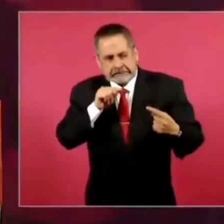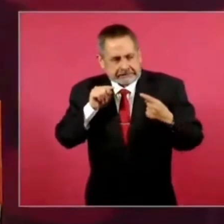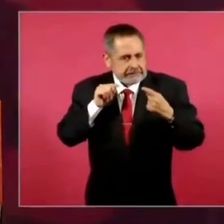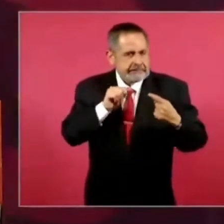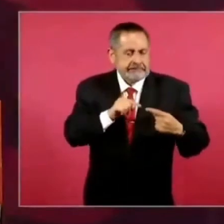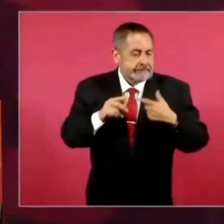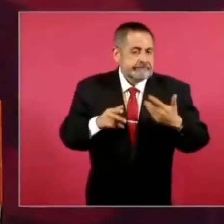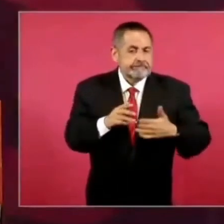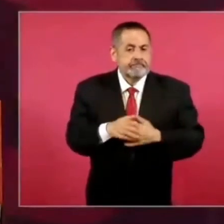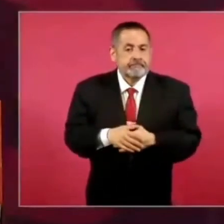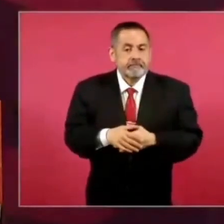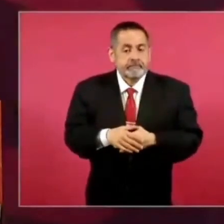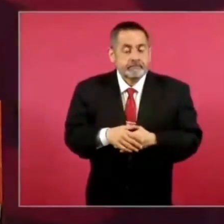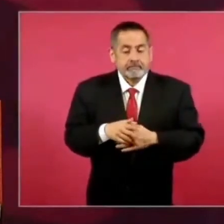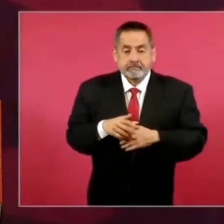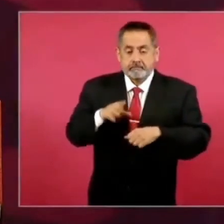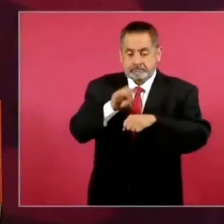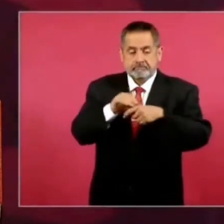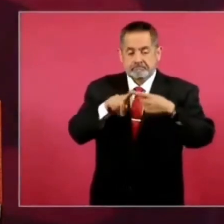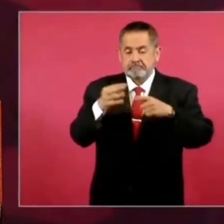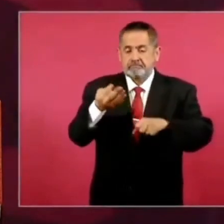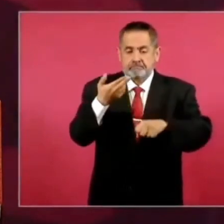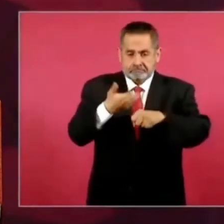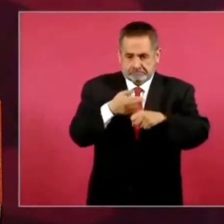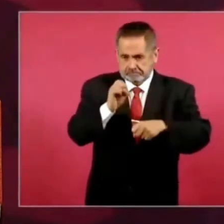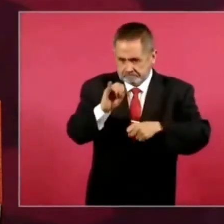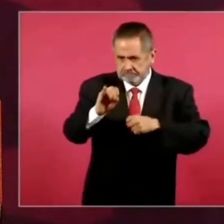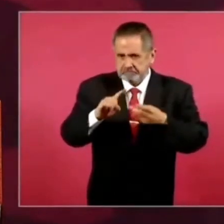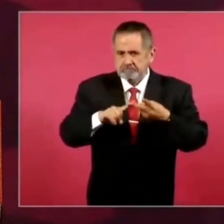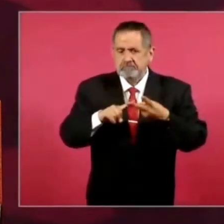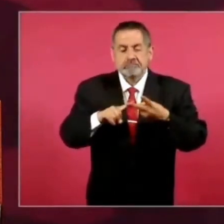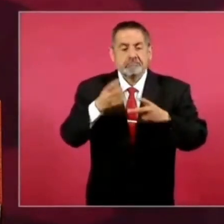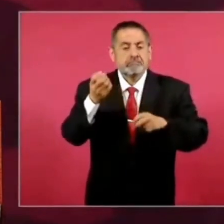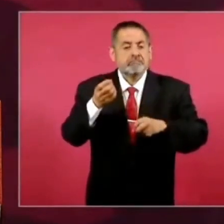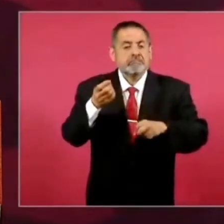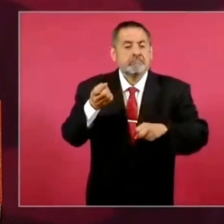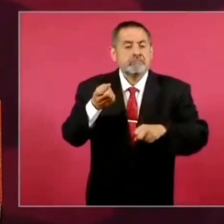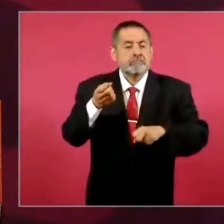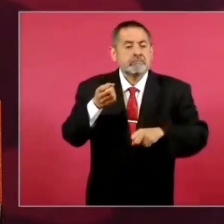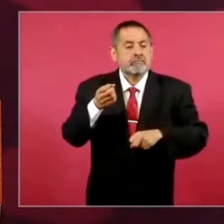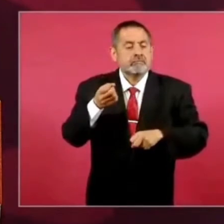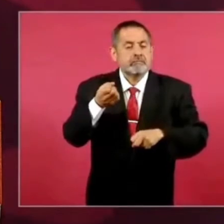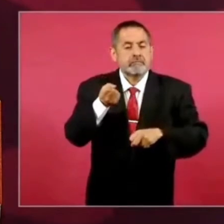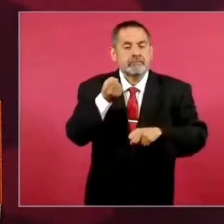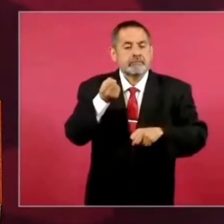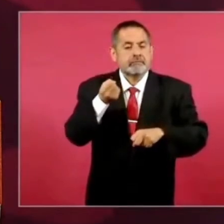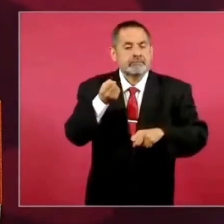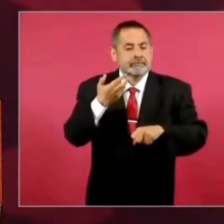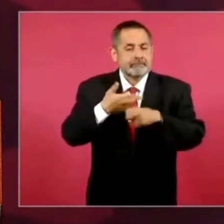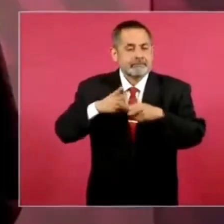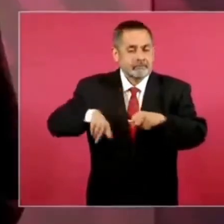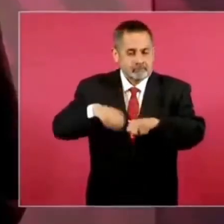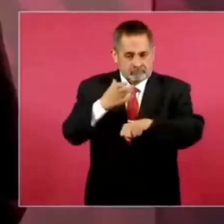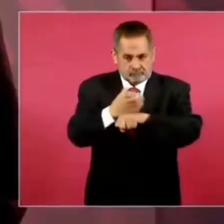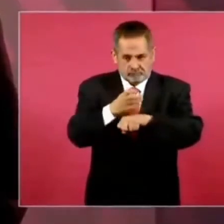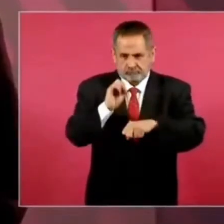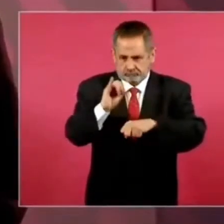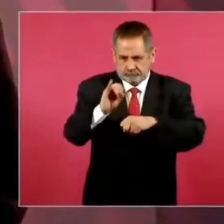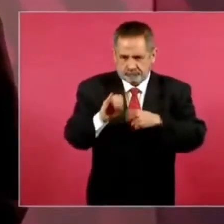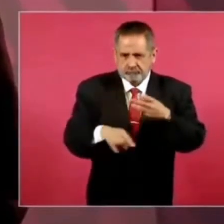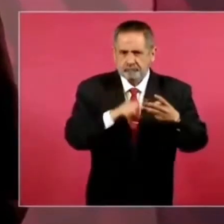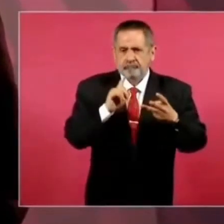porque obtuvimos el permiso del Tesoro, obtuvimos el permiso del Departamento de Estado